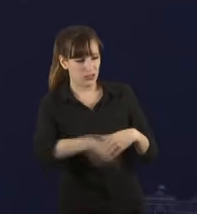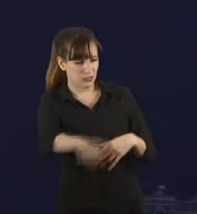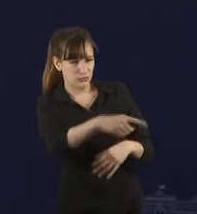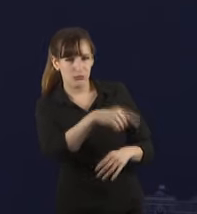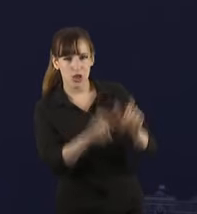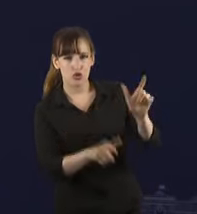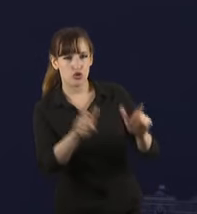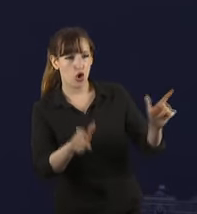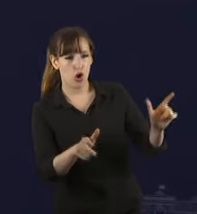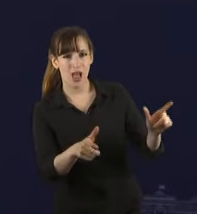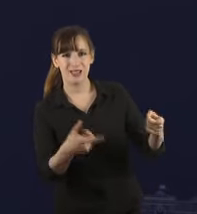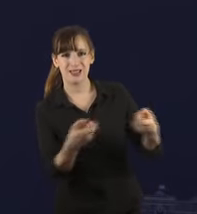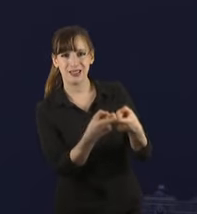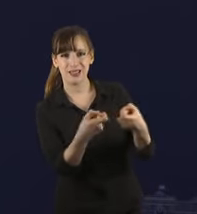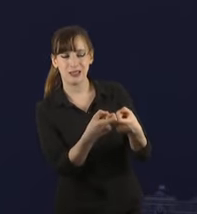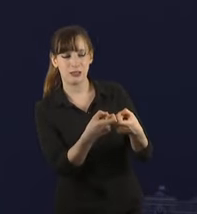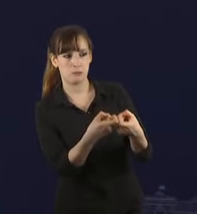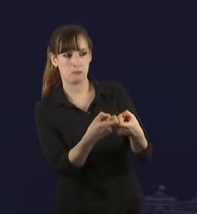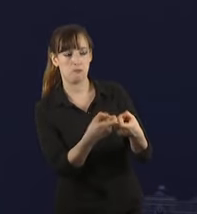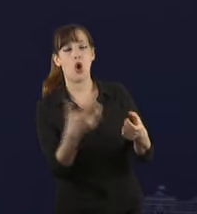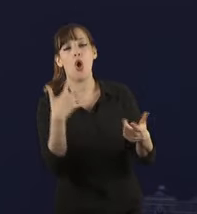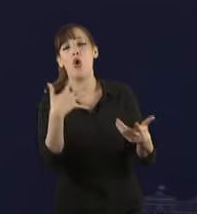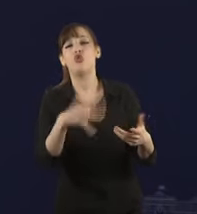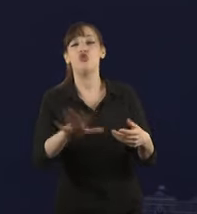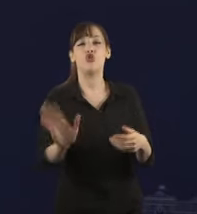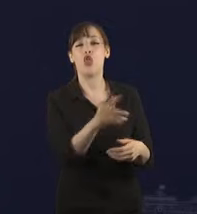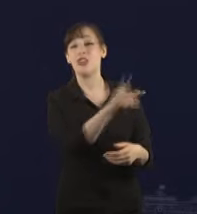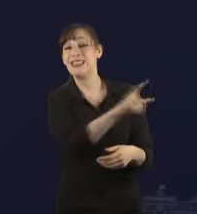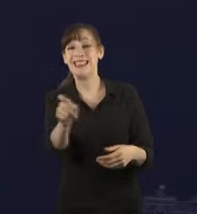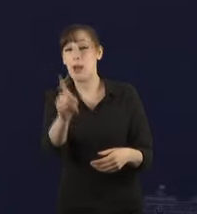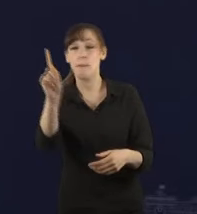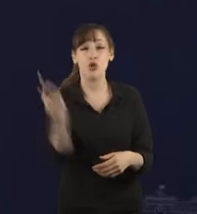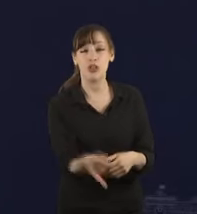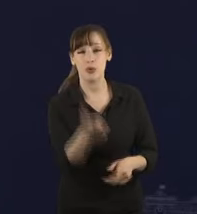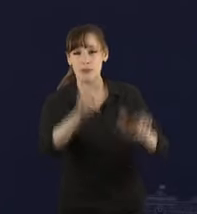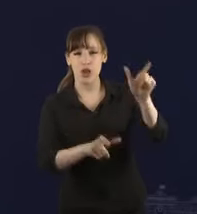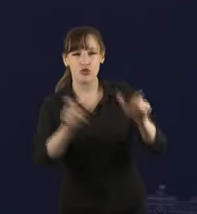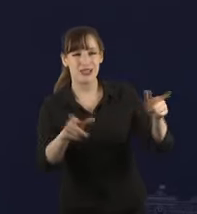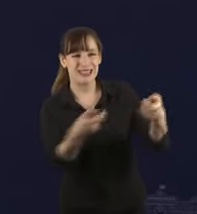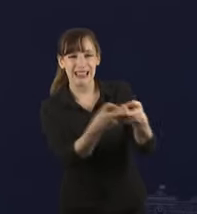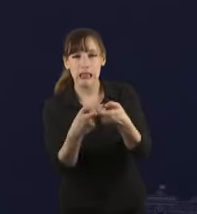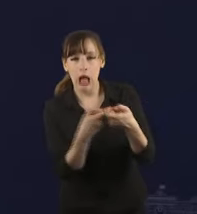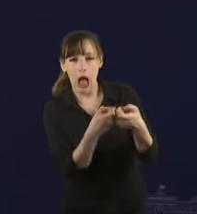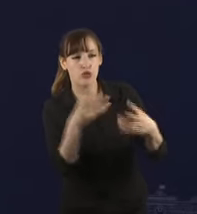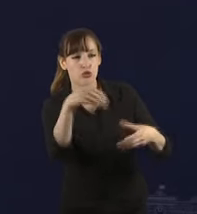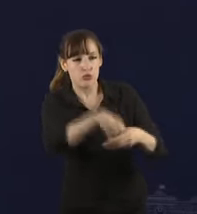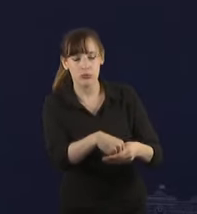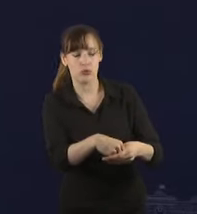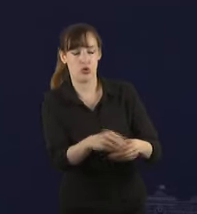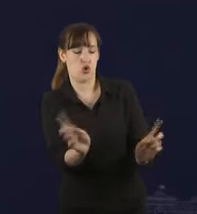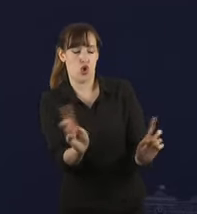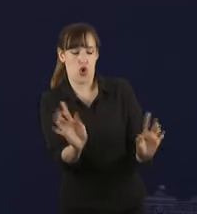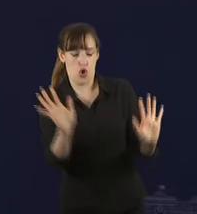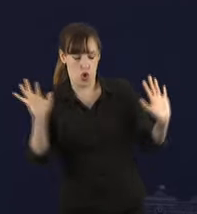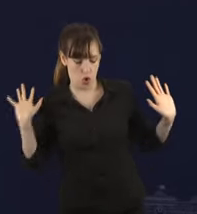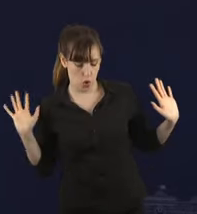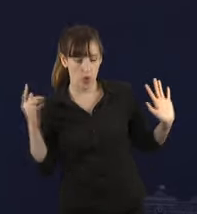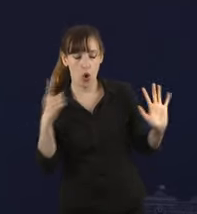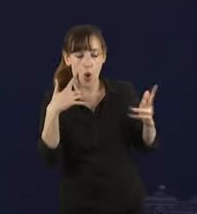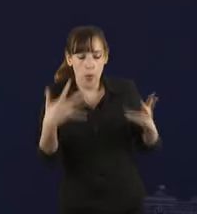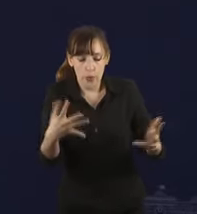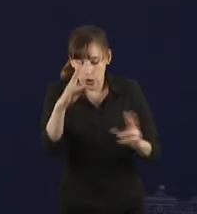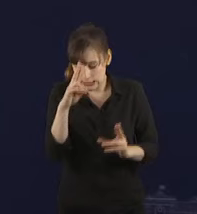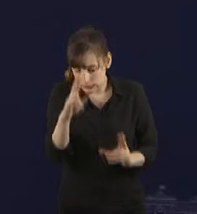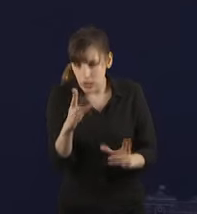no es seguramente todo el sindicalismo Por supuesto que no es toda la gente y repito y siempre respetando el derecho a